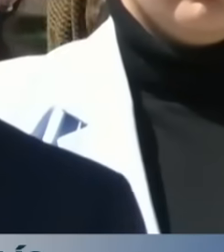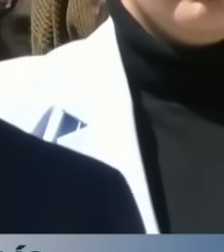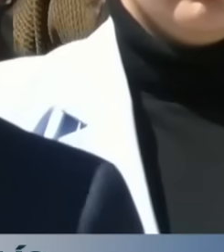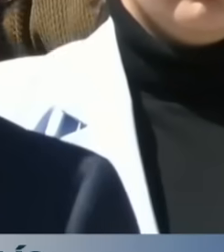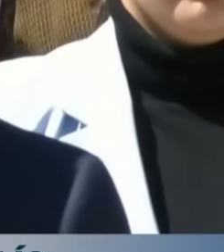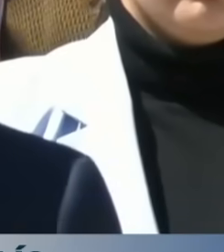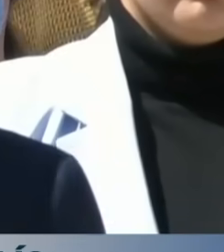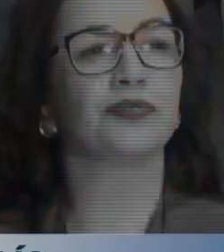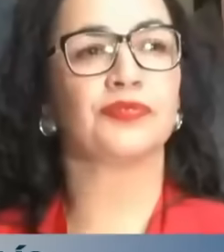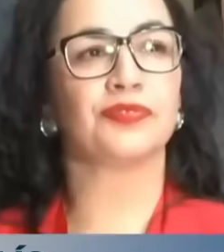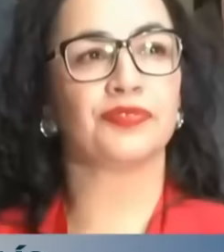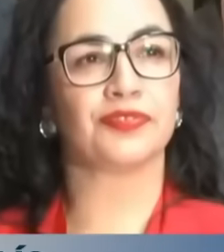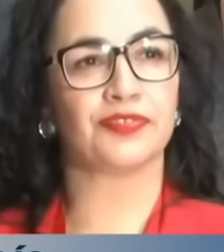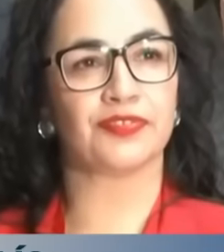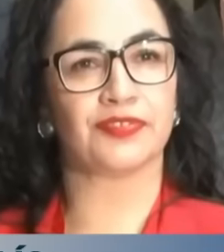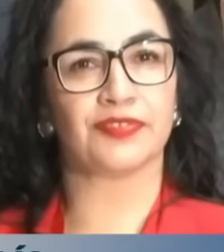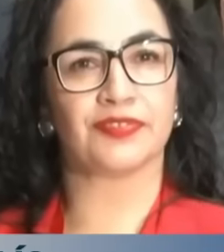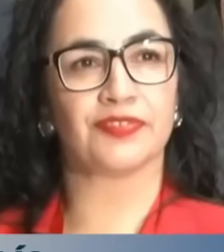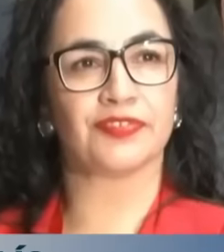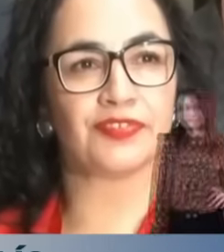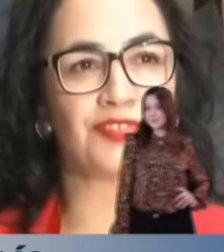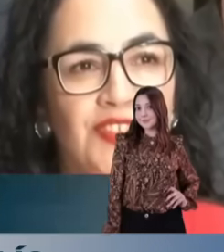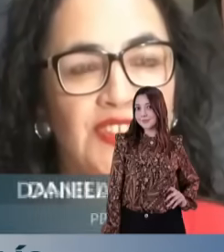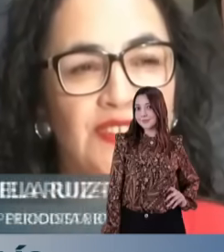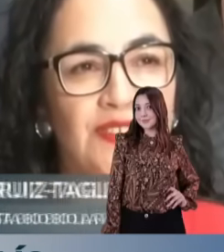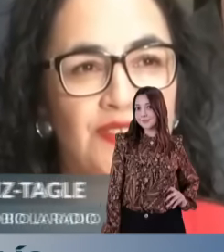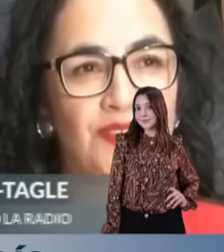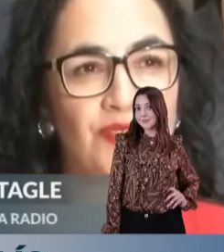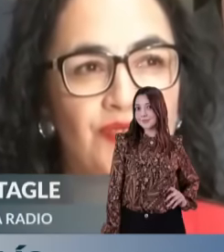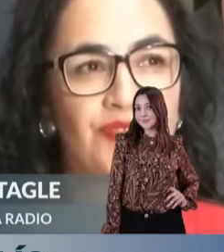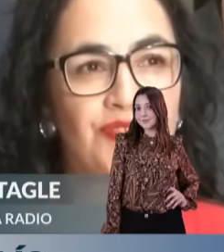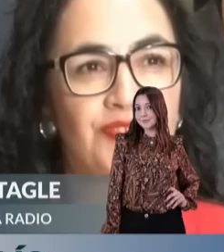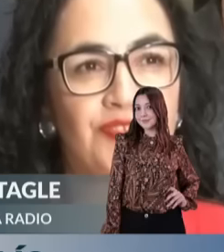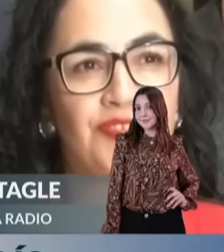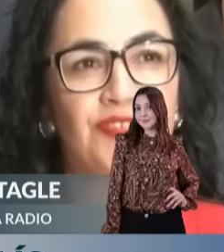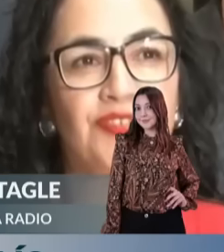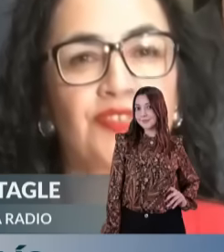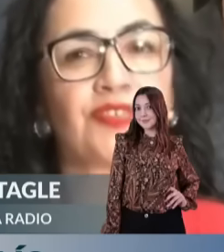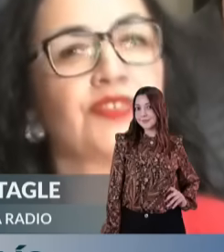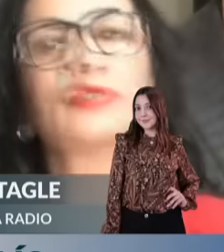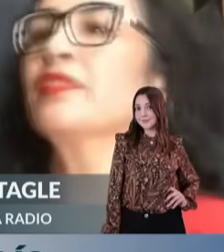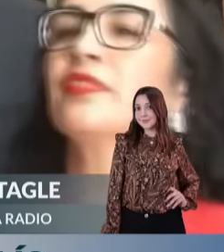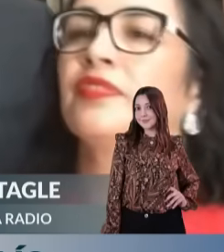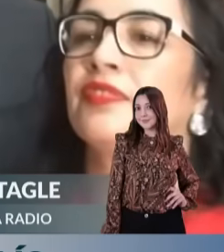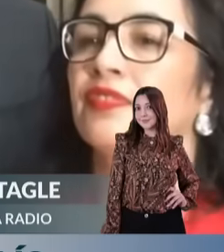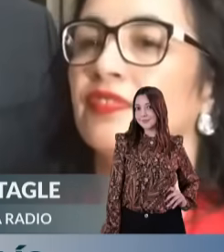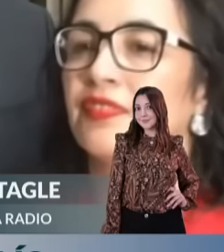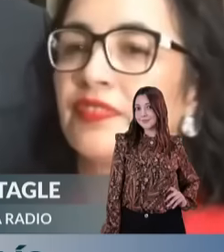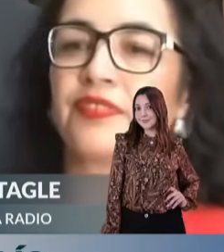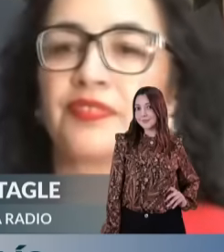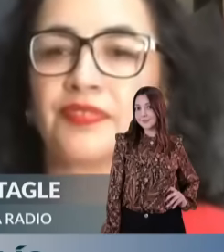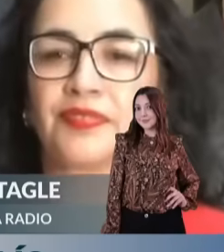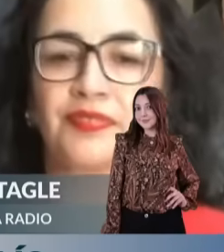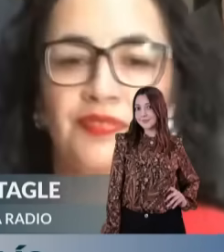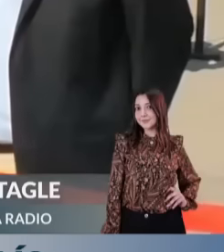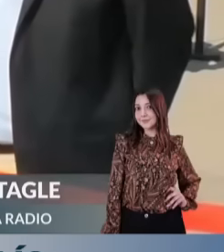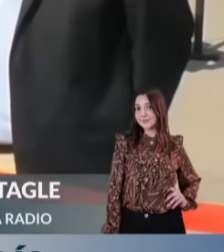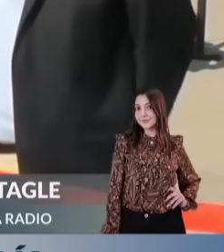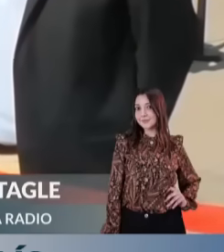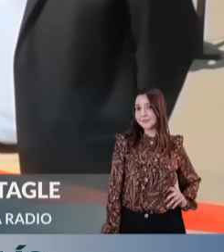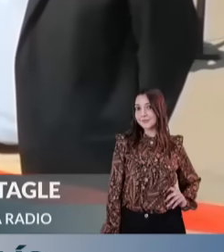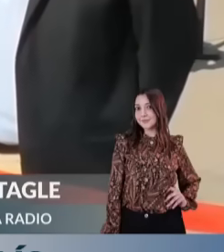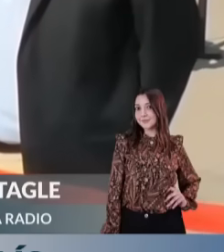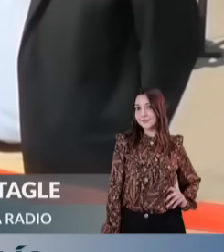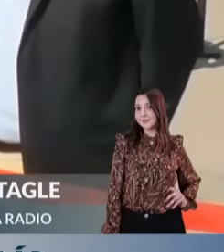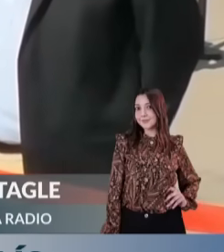la oposición destacaron que en el segundo gobierno de Sebastián Piñera se optara por tomar esta jornada de capacitación y por otro lado